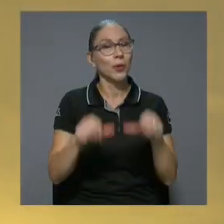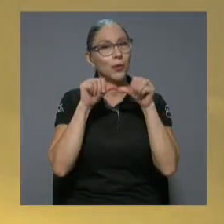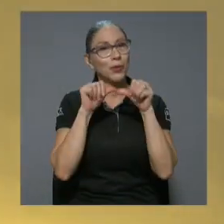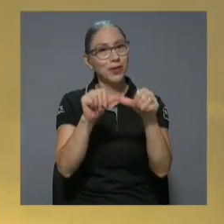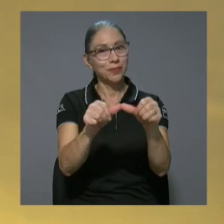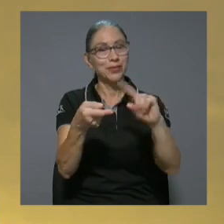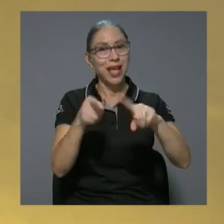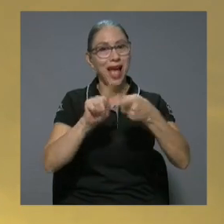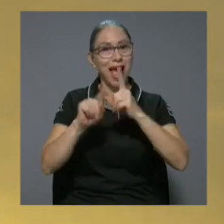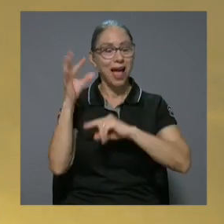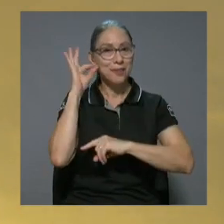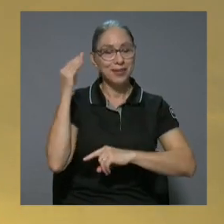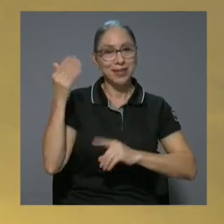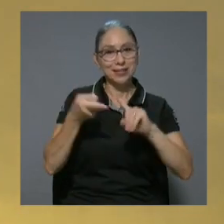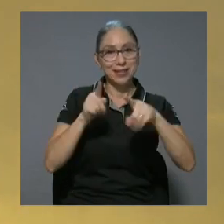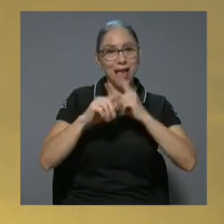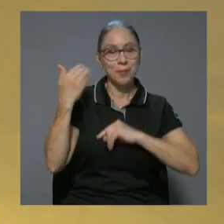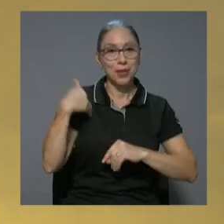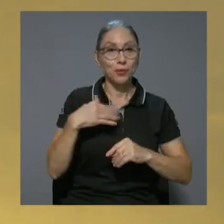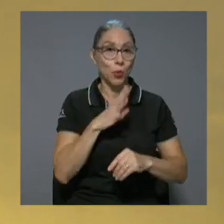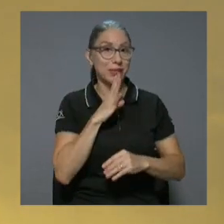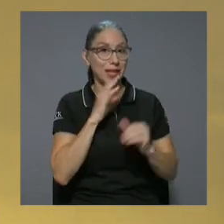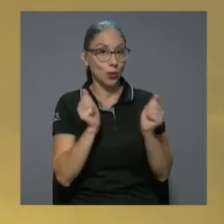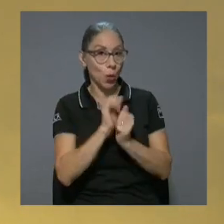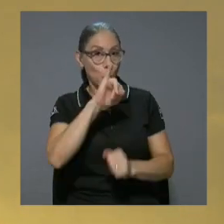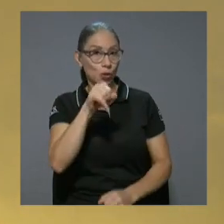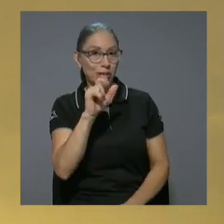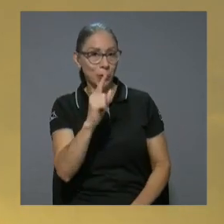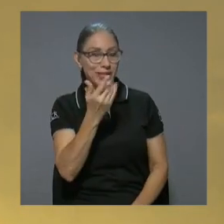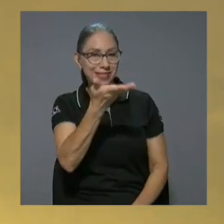Continuamos, amigas y amigos, conversando con don José Luis